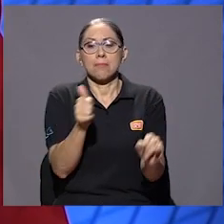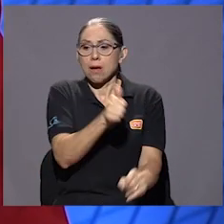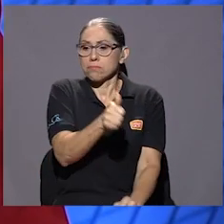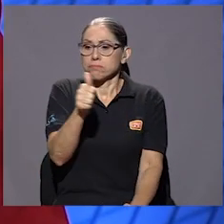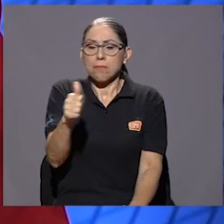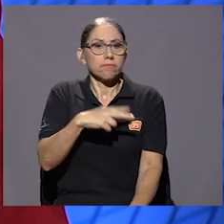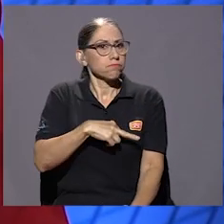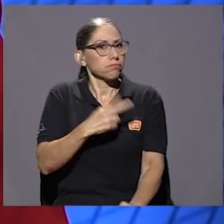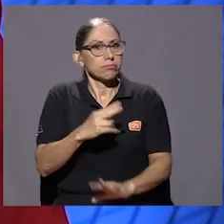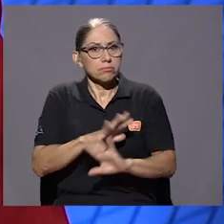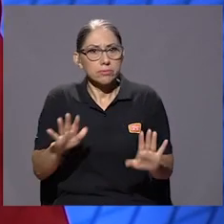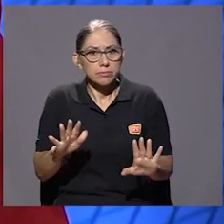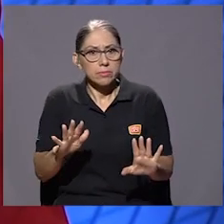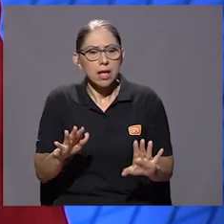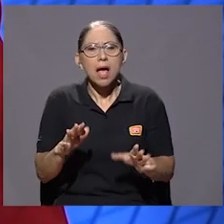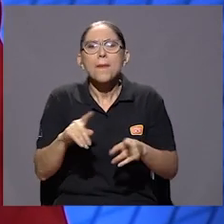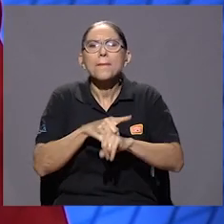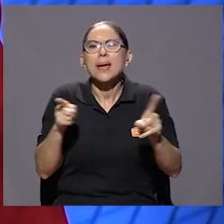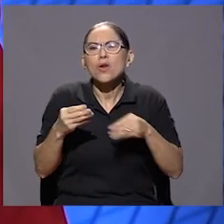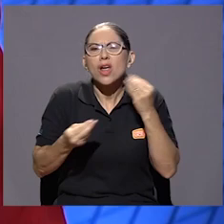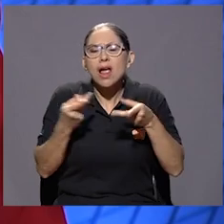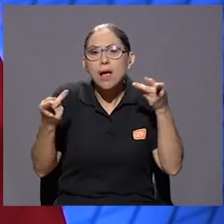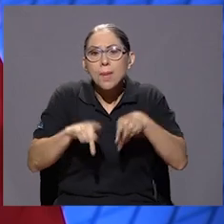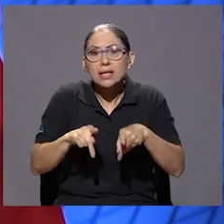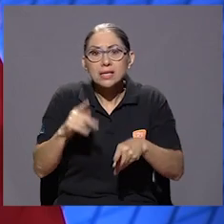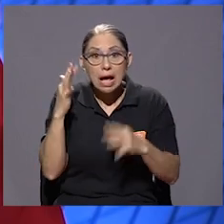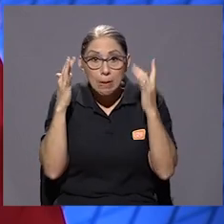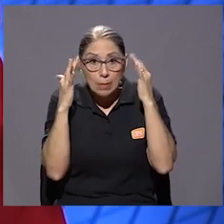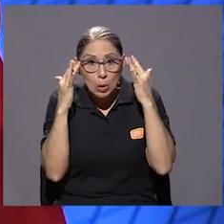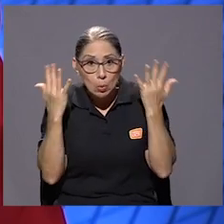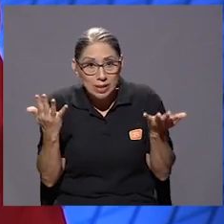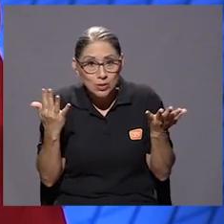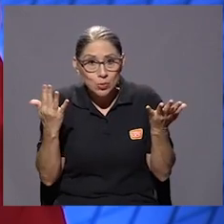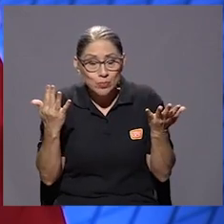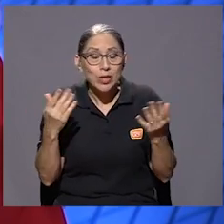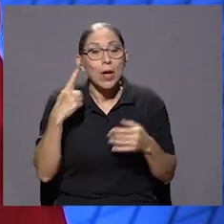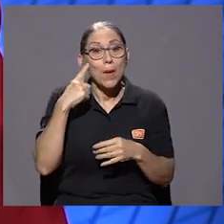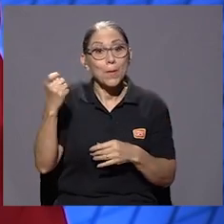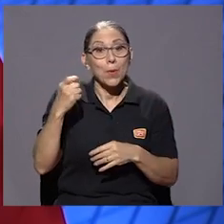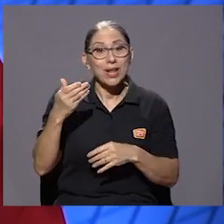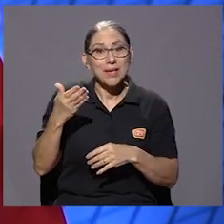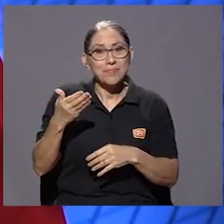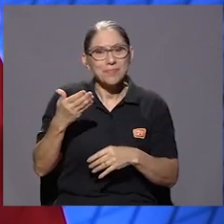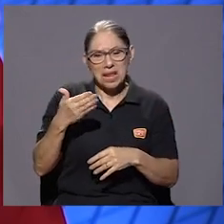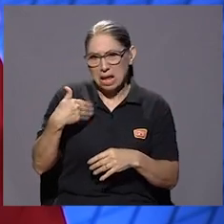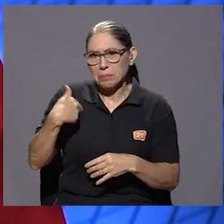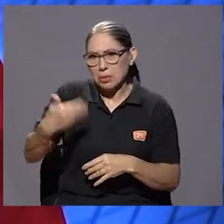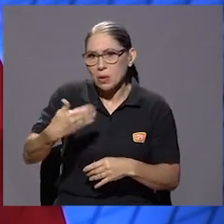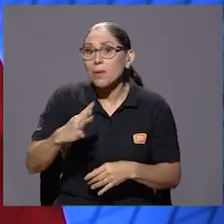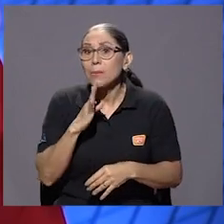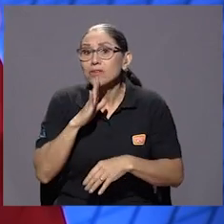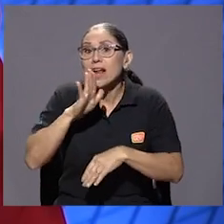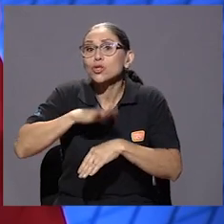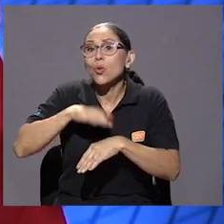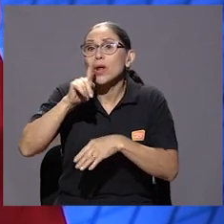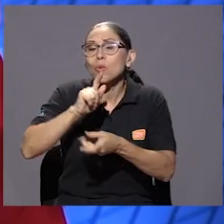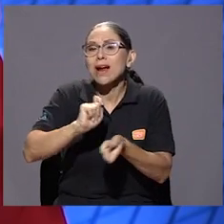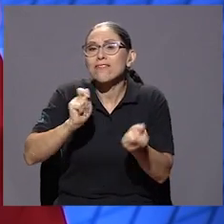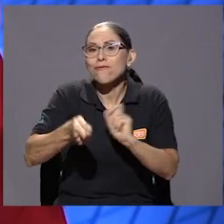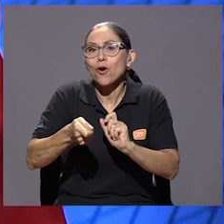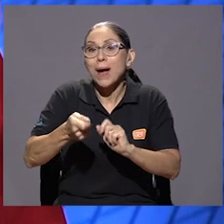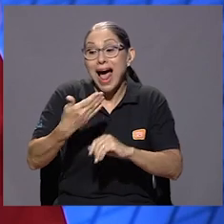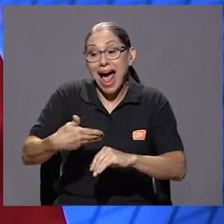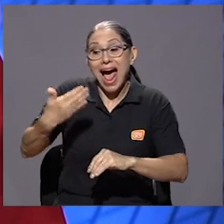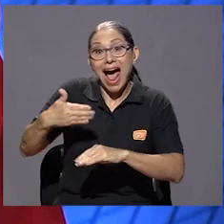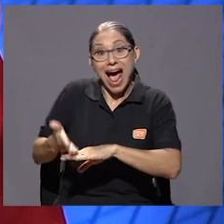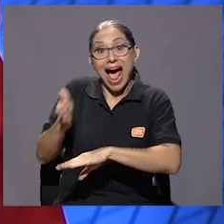pasa? Que hay una preocupación. Porque antes de una reforma que pronto vamos a conversar de ella, la